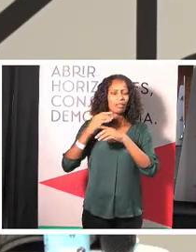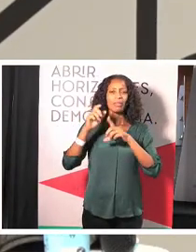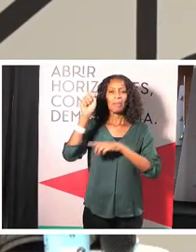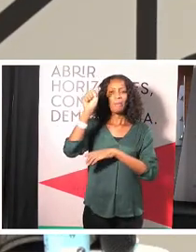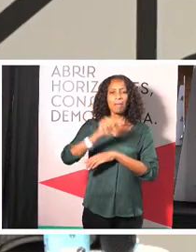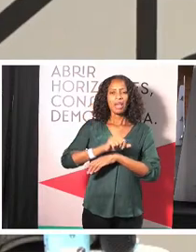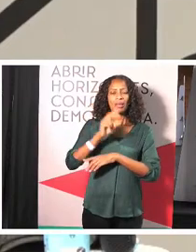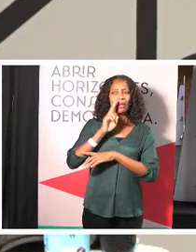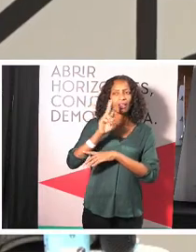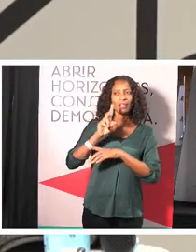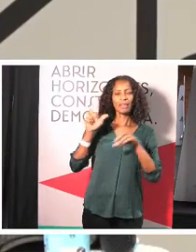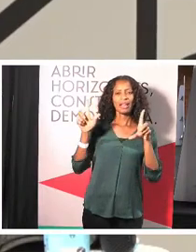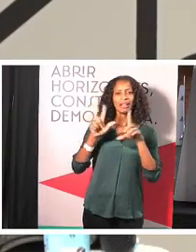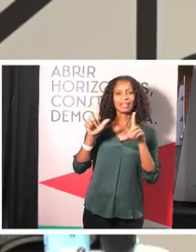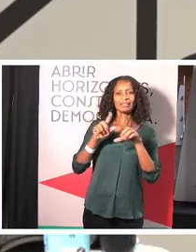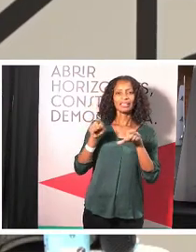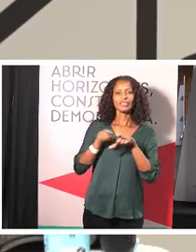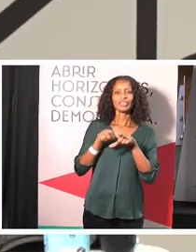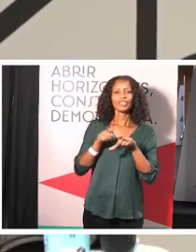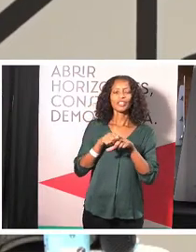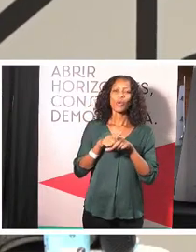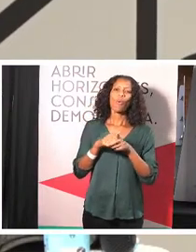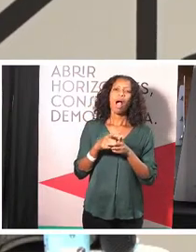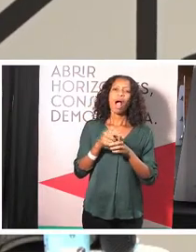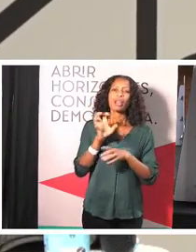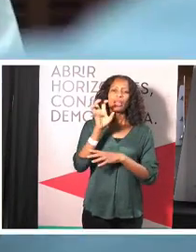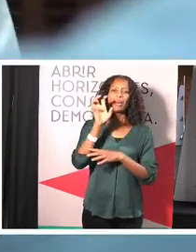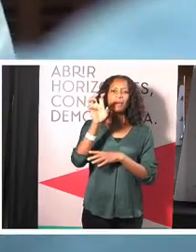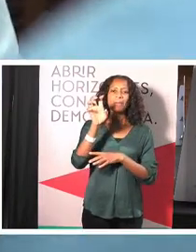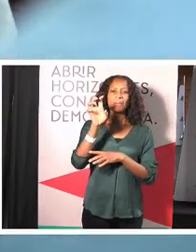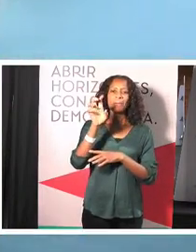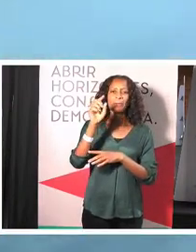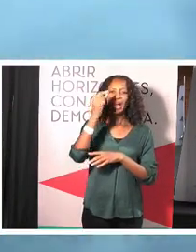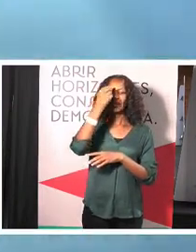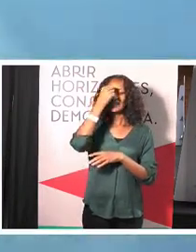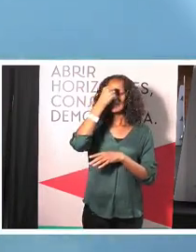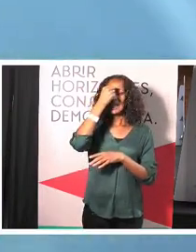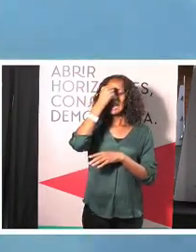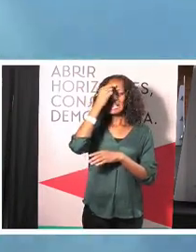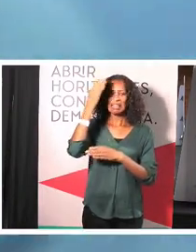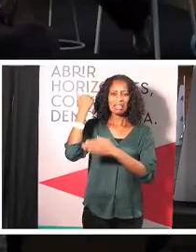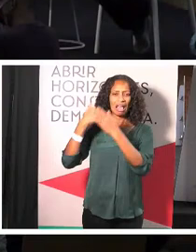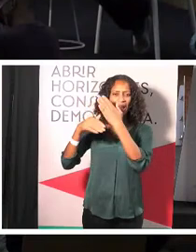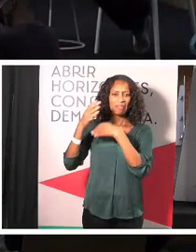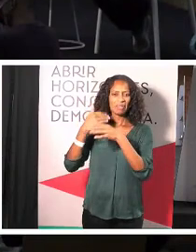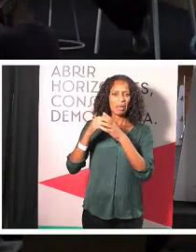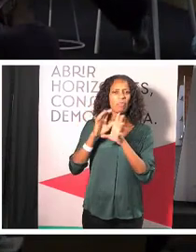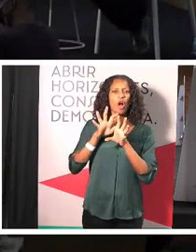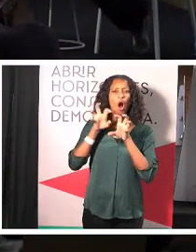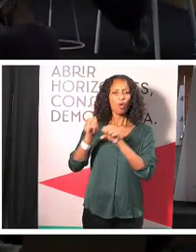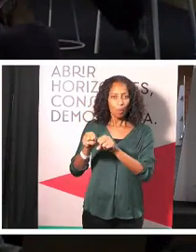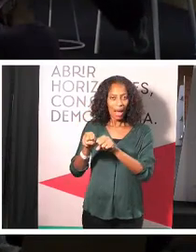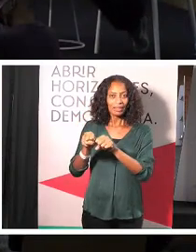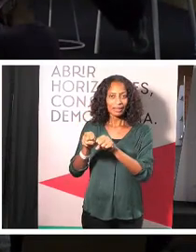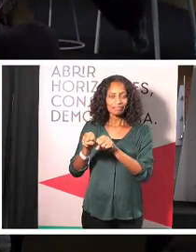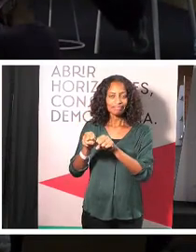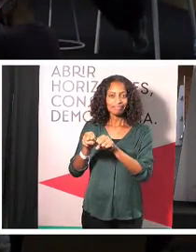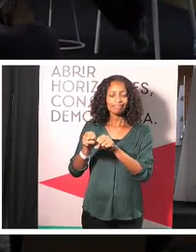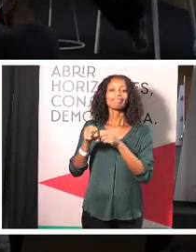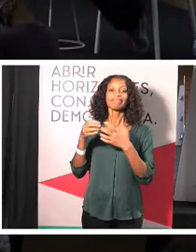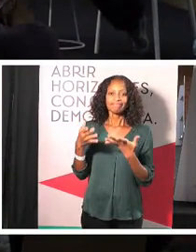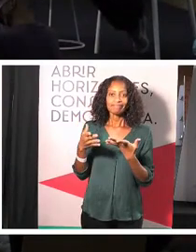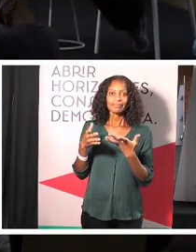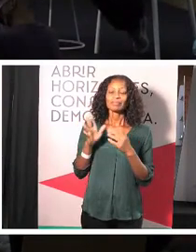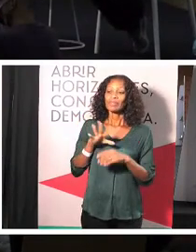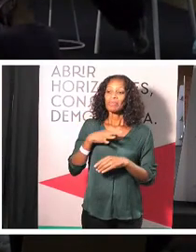hombre, esto en el siglo XXI jamás se nos hubiese ocurrido que iba a suceder, pero sucede. Lo podríamos llamar subdesarrollo,